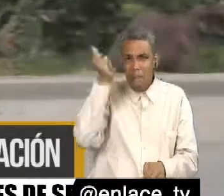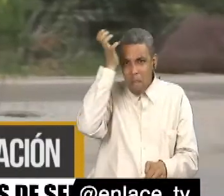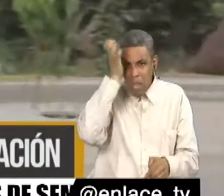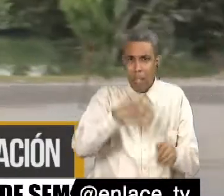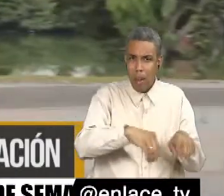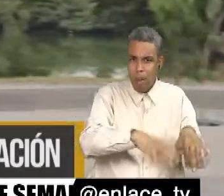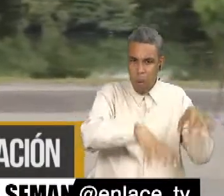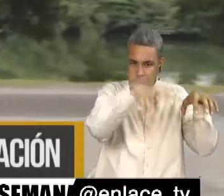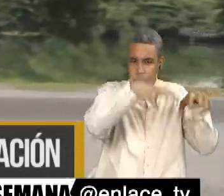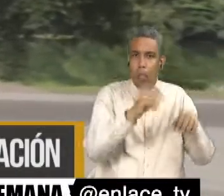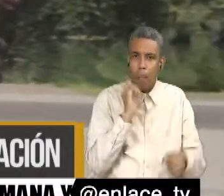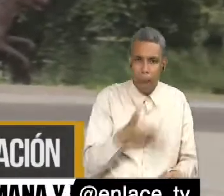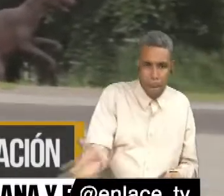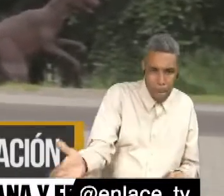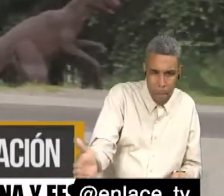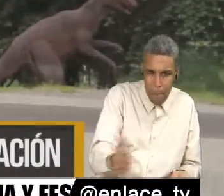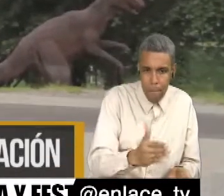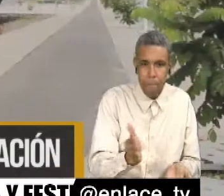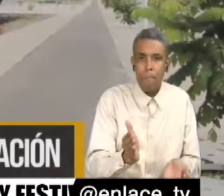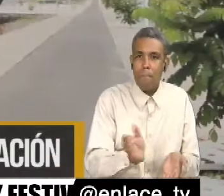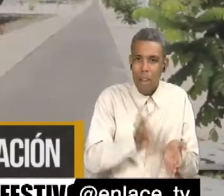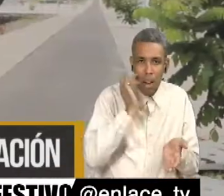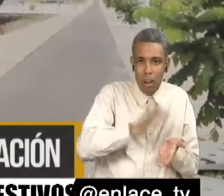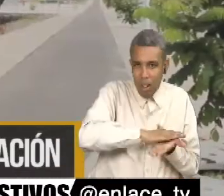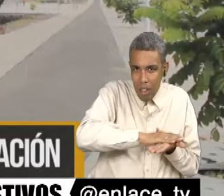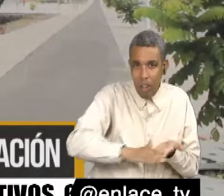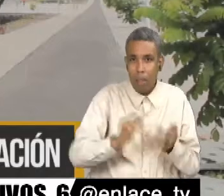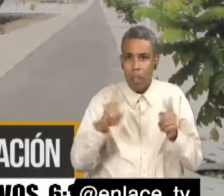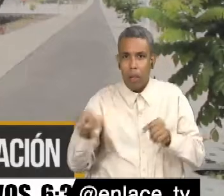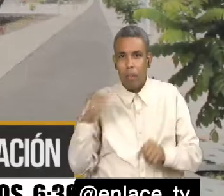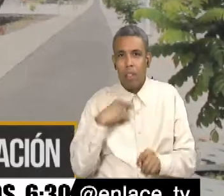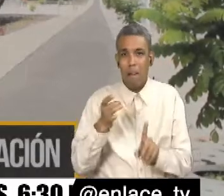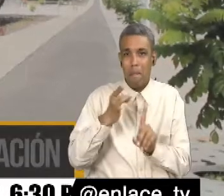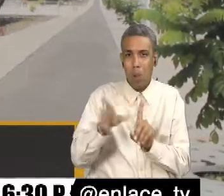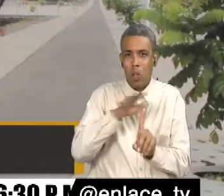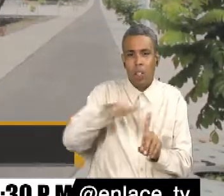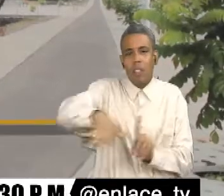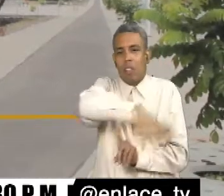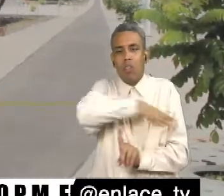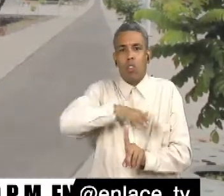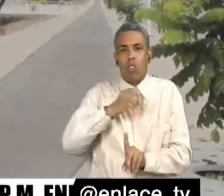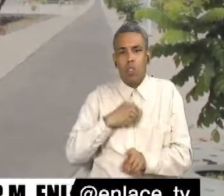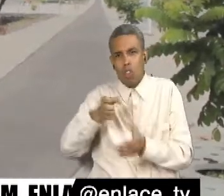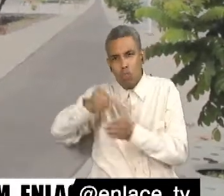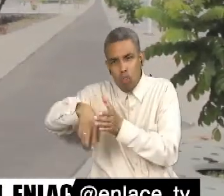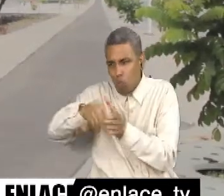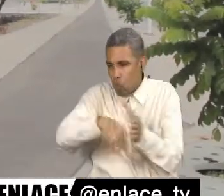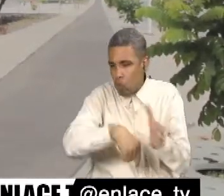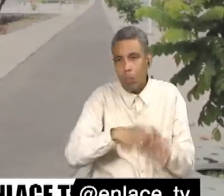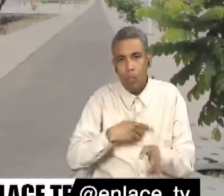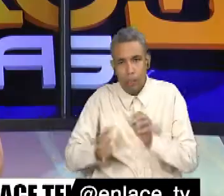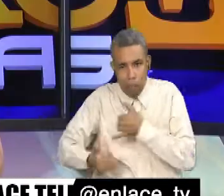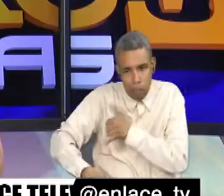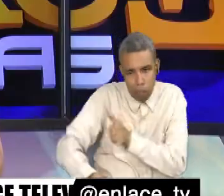se iniciará con la recuperación de las estructuras metálicas que adornan el malecón del Cristo Petrolero.